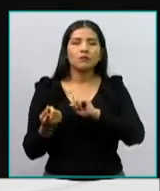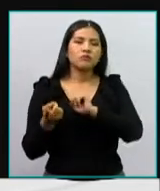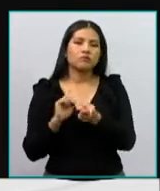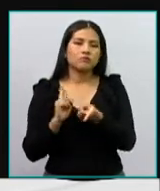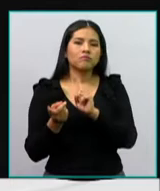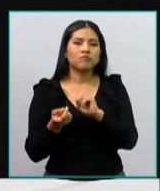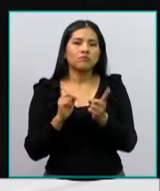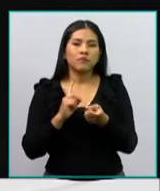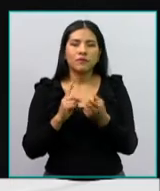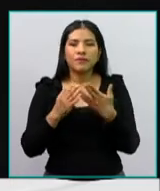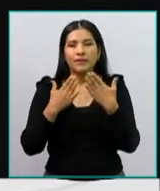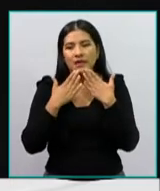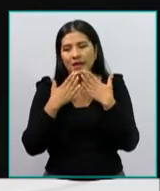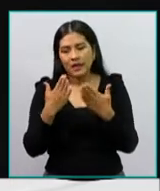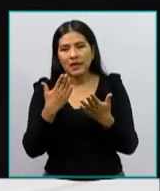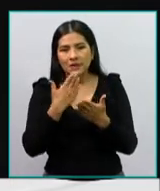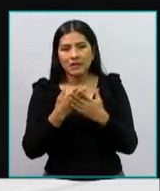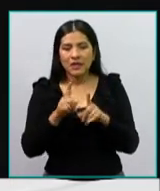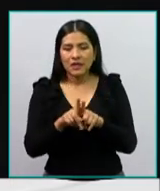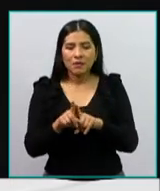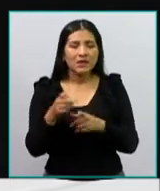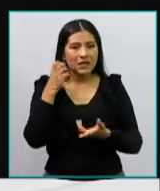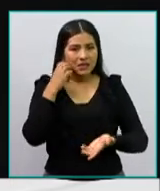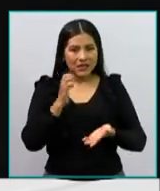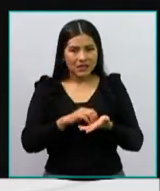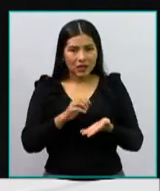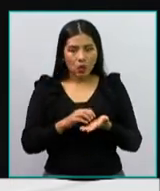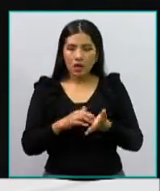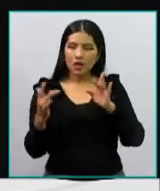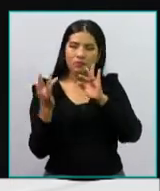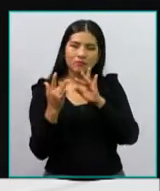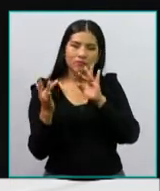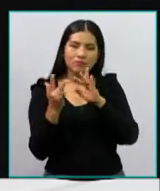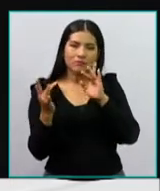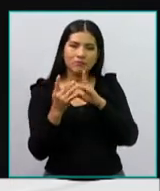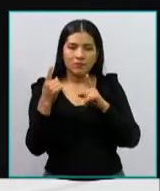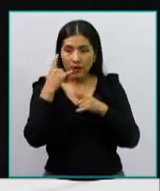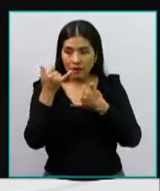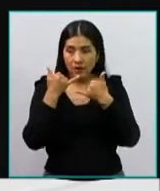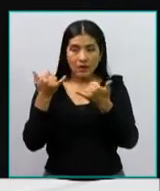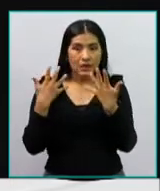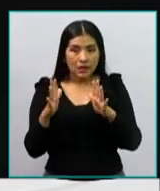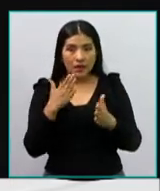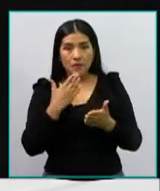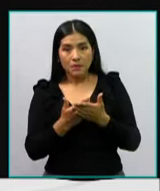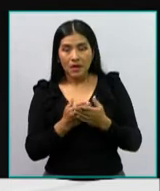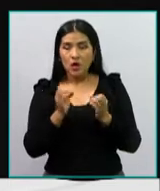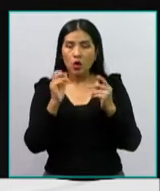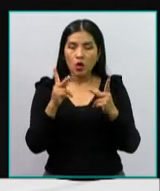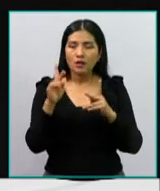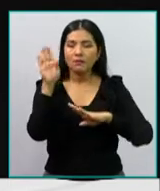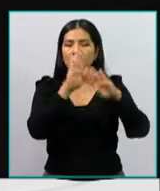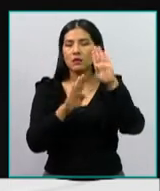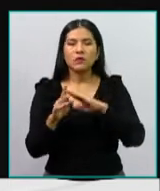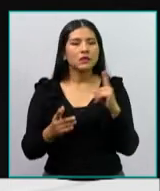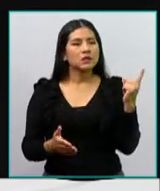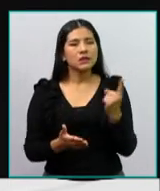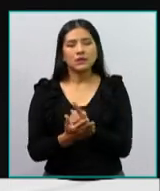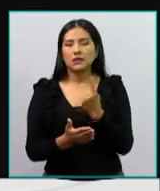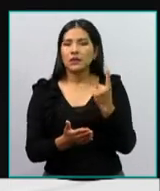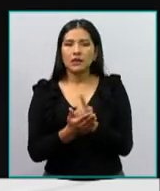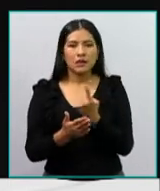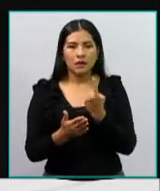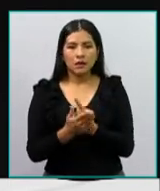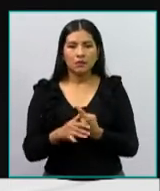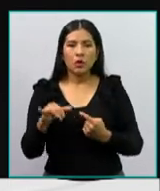¿no? Gracias al teléfono también, celular. Entonces, estamos llamando. Ya ha llegado, ¿no? La preocupación siempre. No